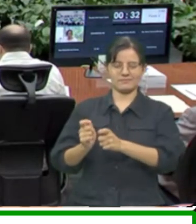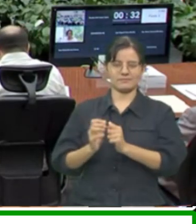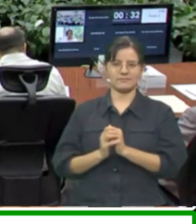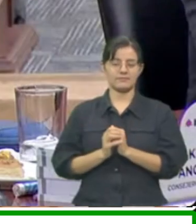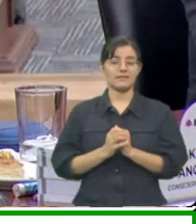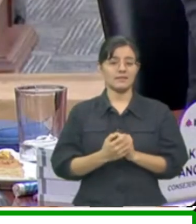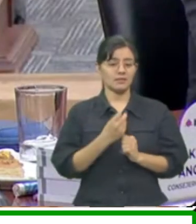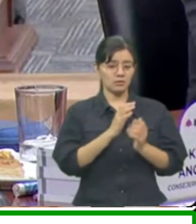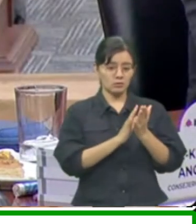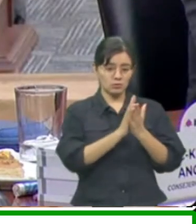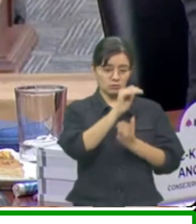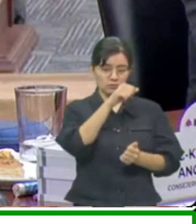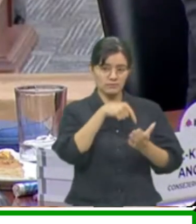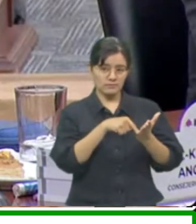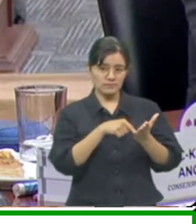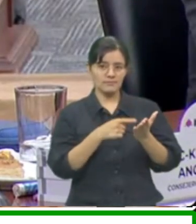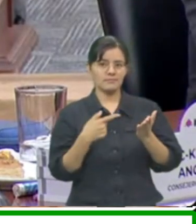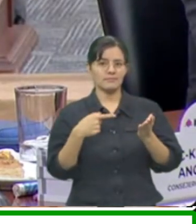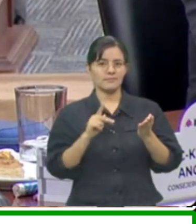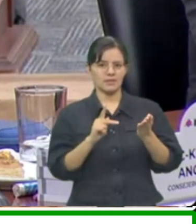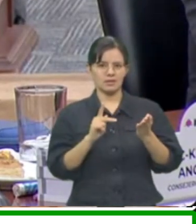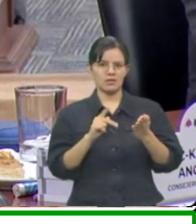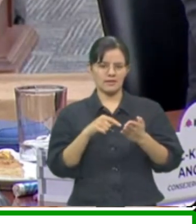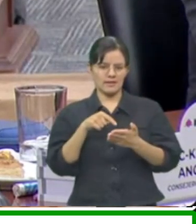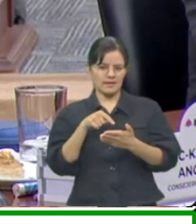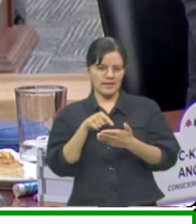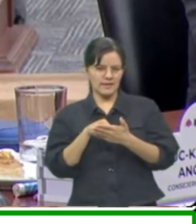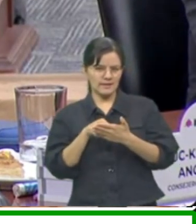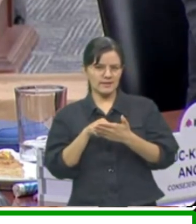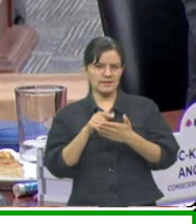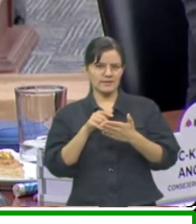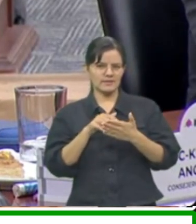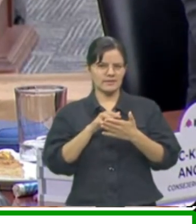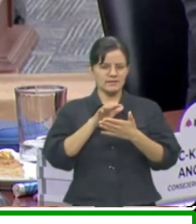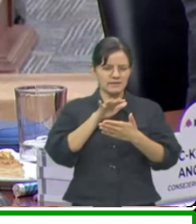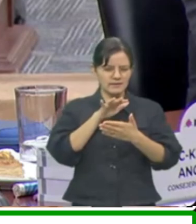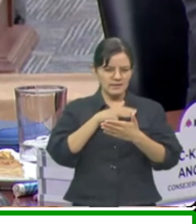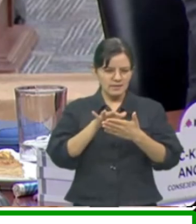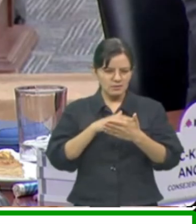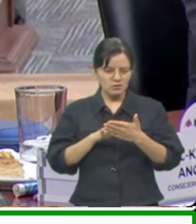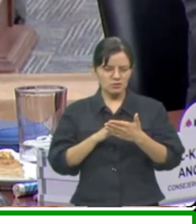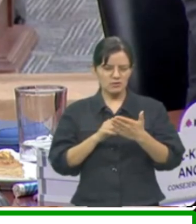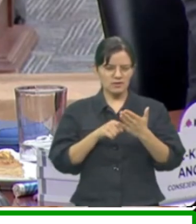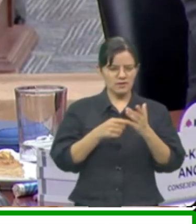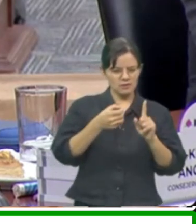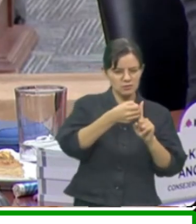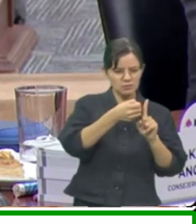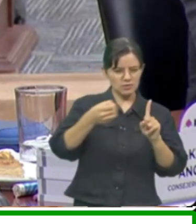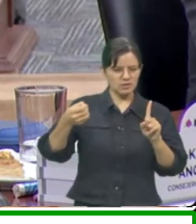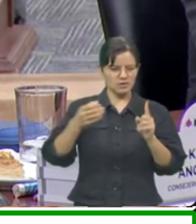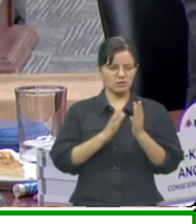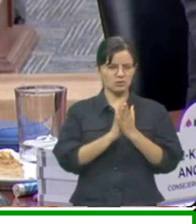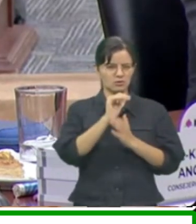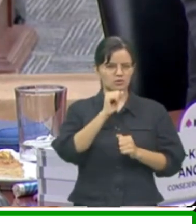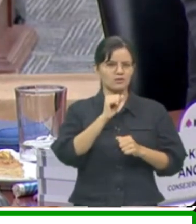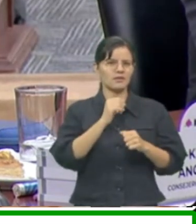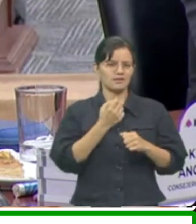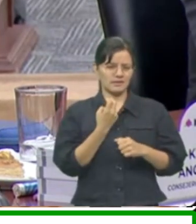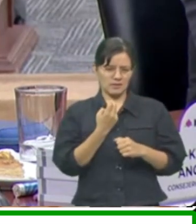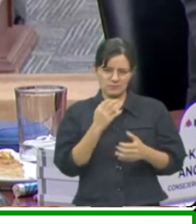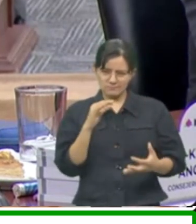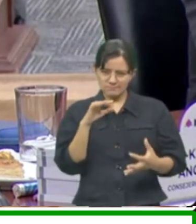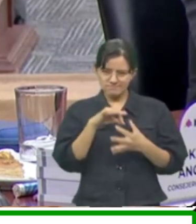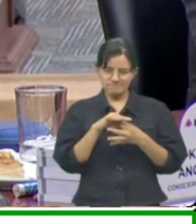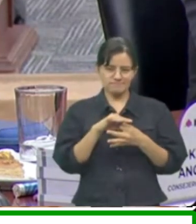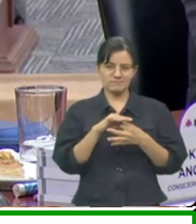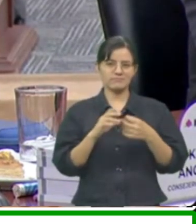una interpretación que se riña con el texto ni con la interpretación gramatical de la Constitución. En cuanto al segundo punto, y otra